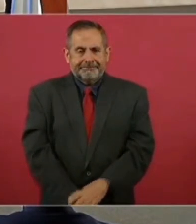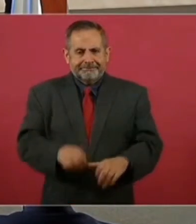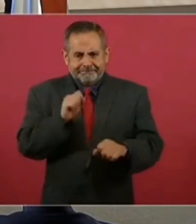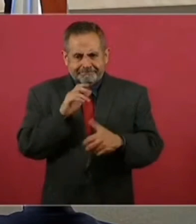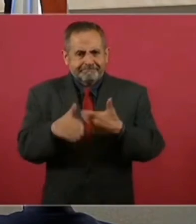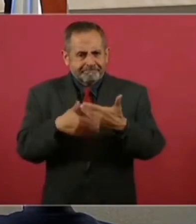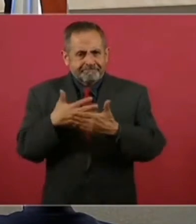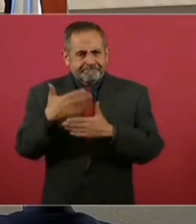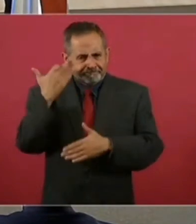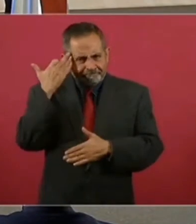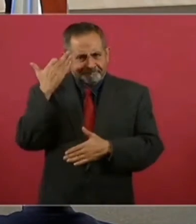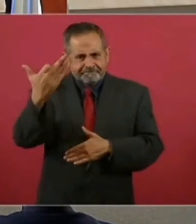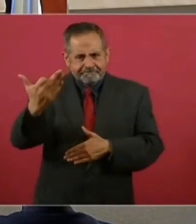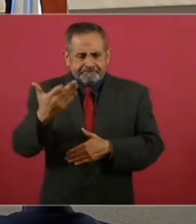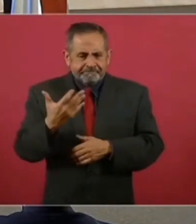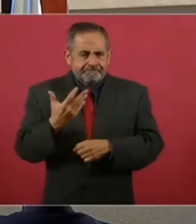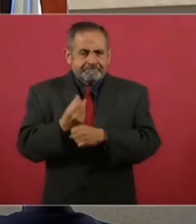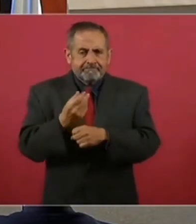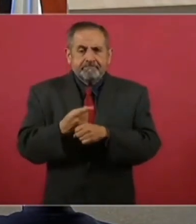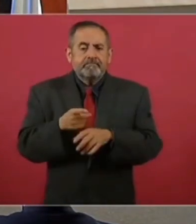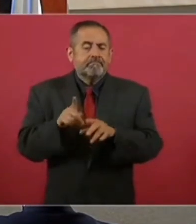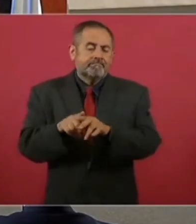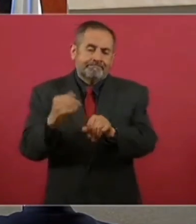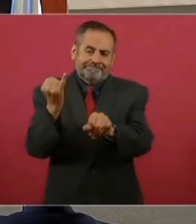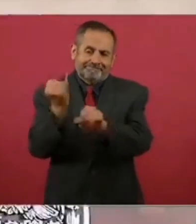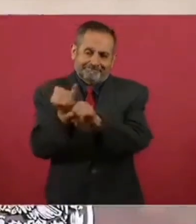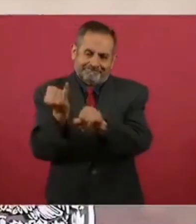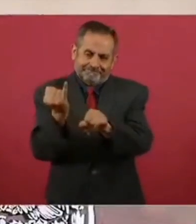llevado tiempo: el internet.